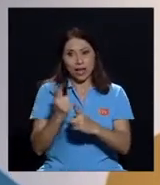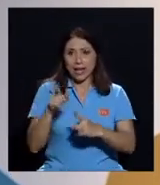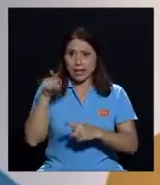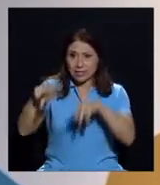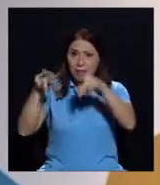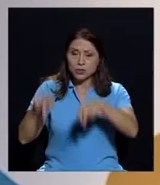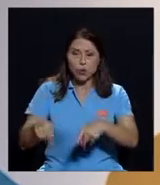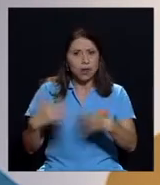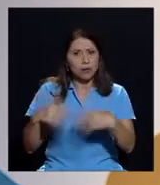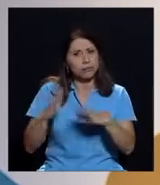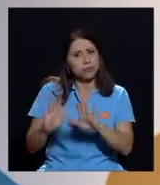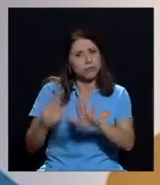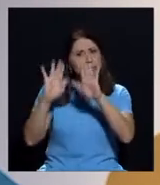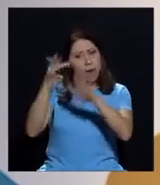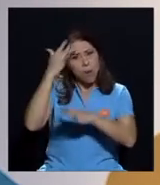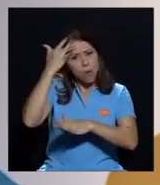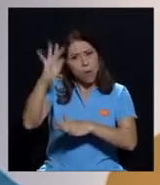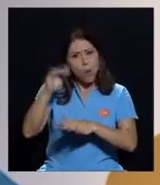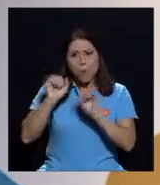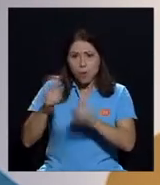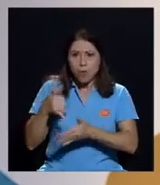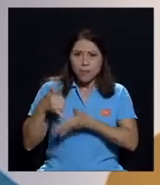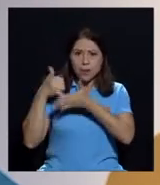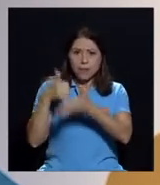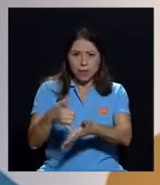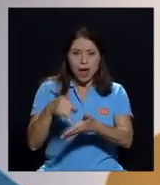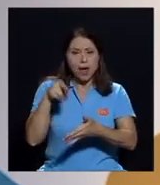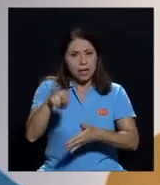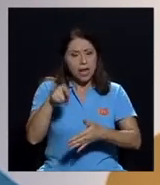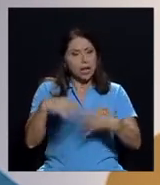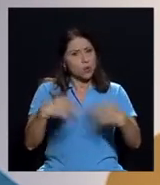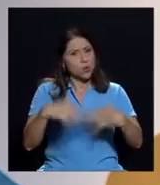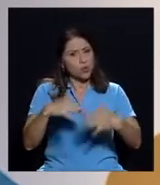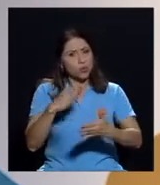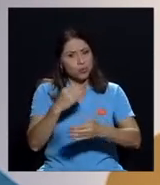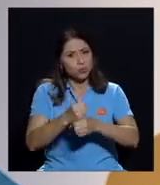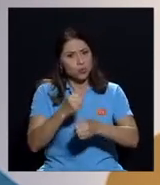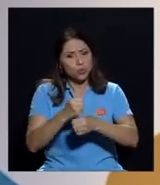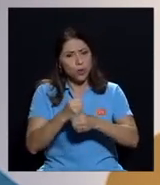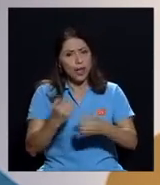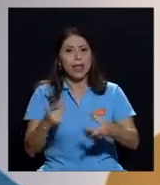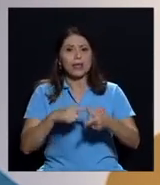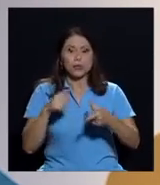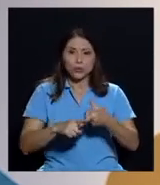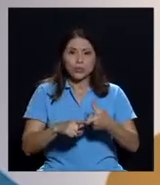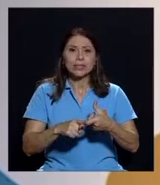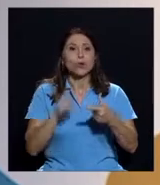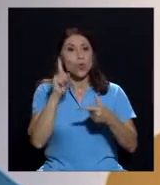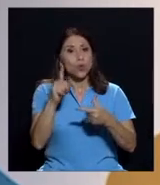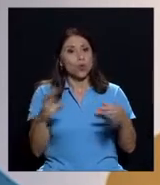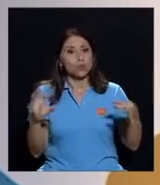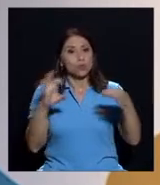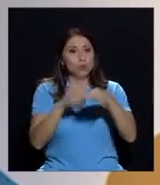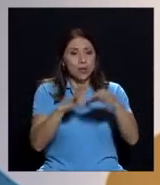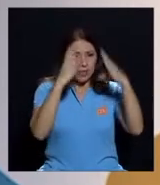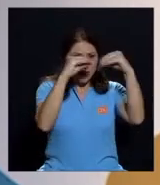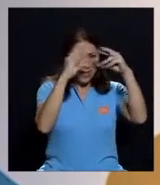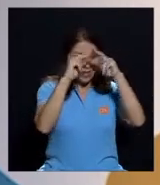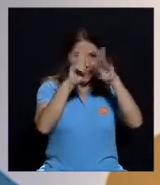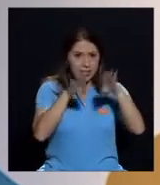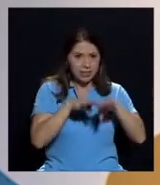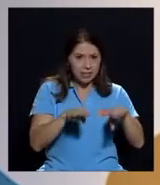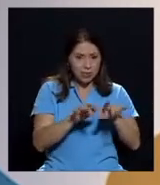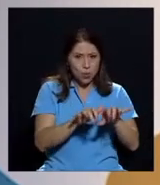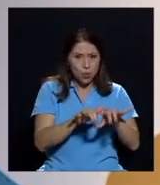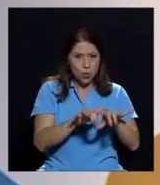excepcional poder premiar ese desempeño excepcional entonces uno tiene que ver con digital y ampliación de cobertura en